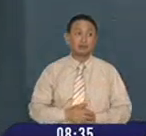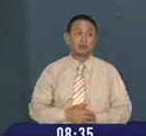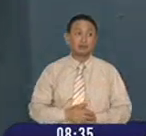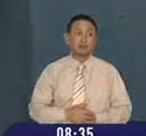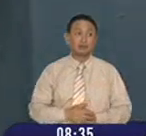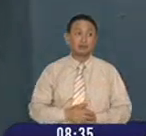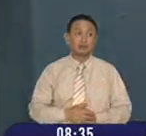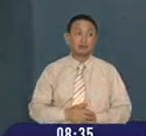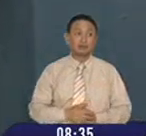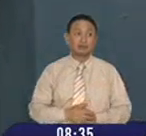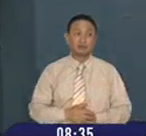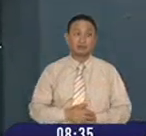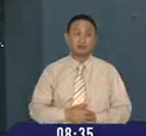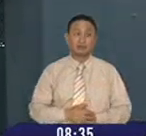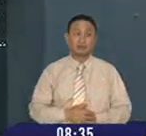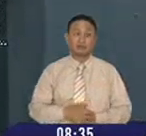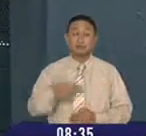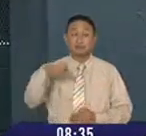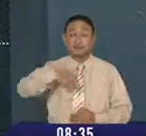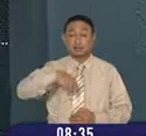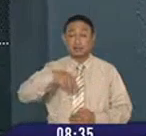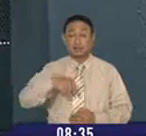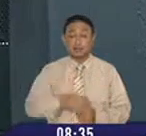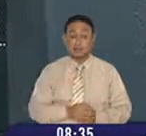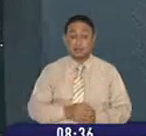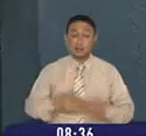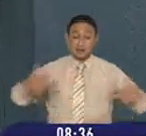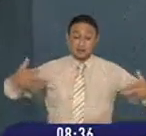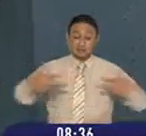las lluvias, el tráfico, obviamente desgastan el